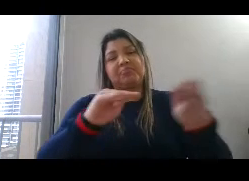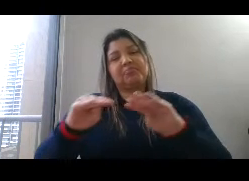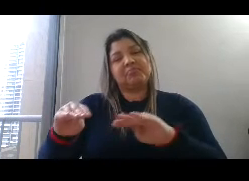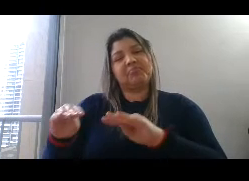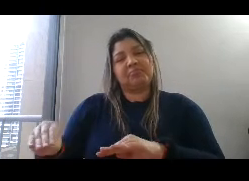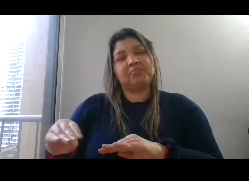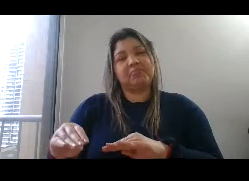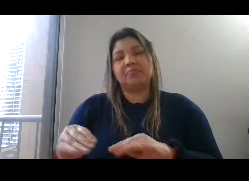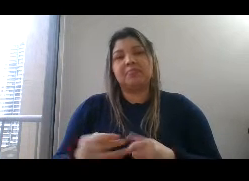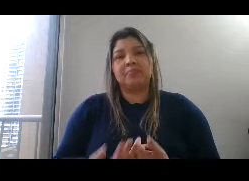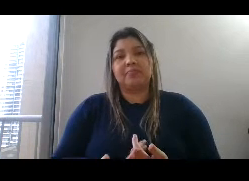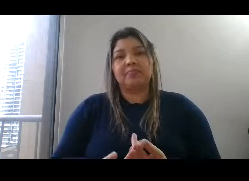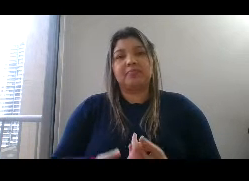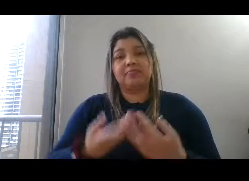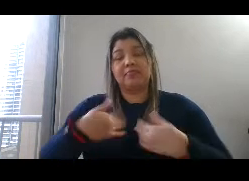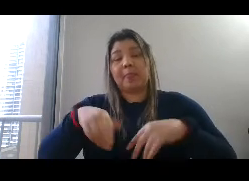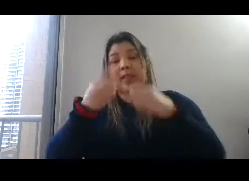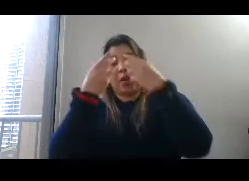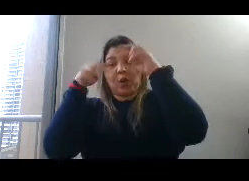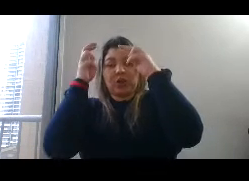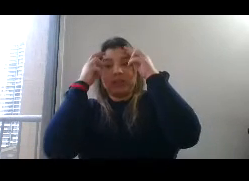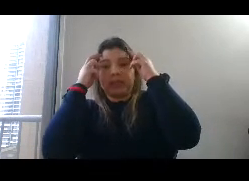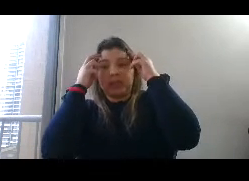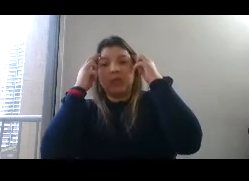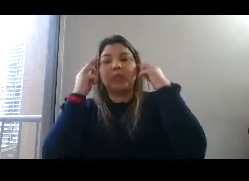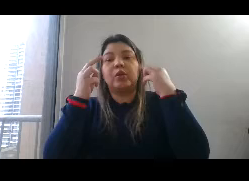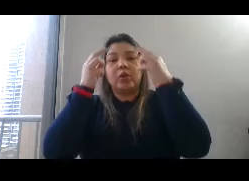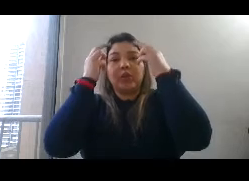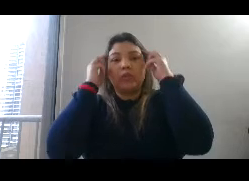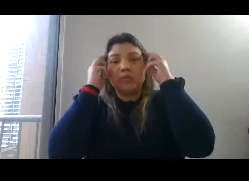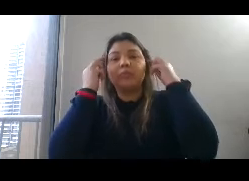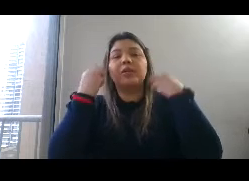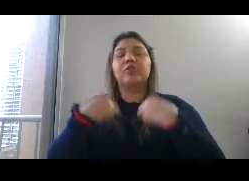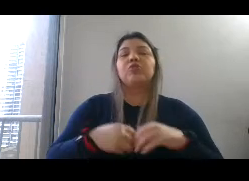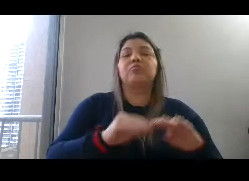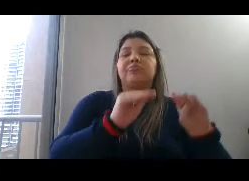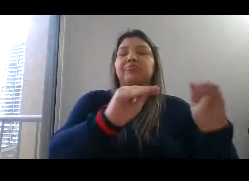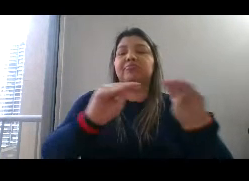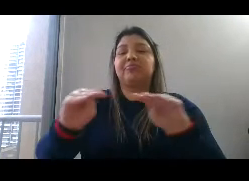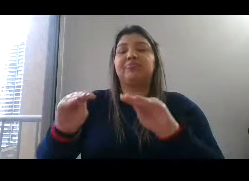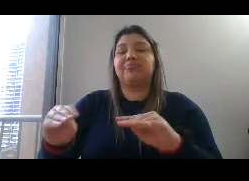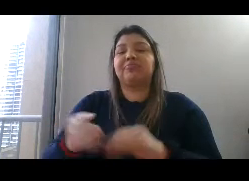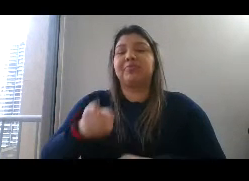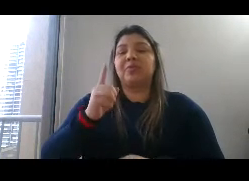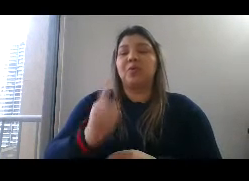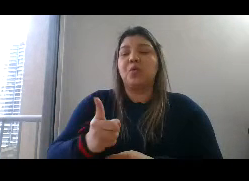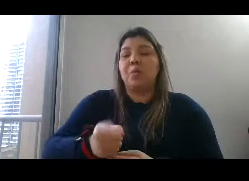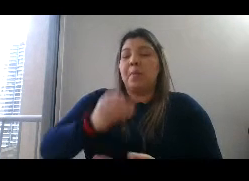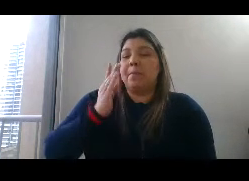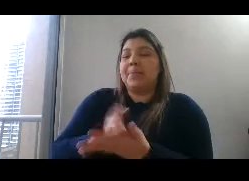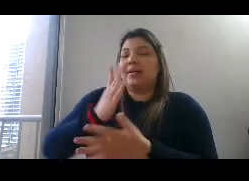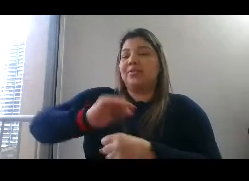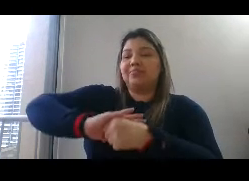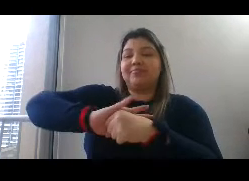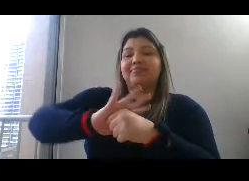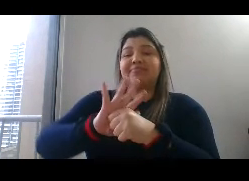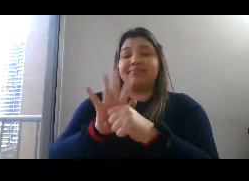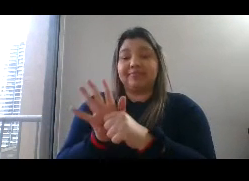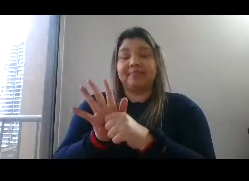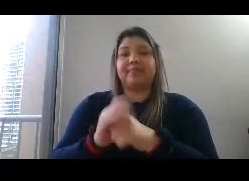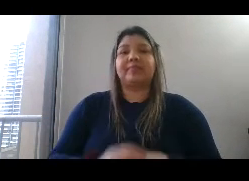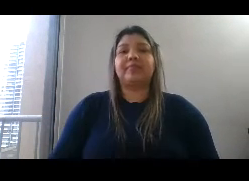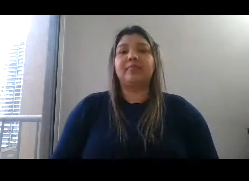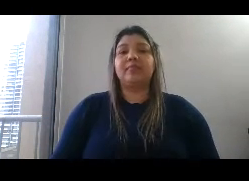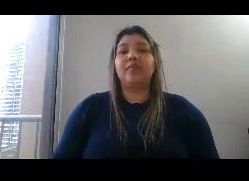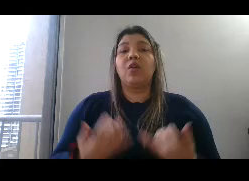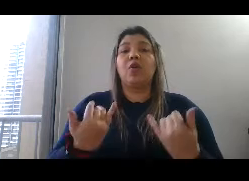llevando algo de conocimiento en lo que tiene que ver con esta pandemia del COVID-19. Hoy vamos a hablar de ese módulo